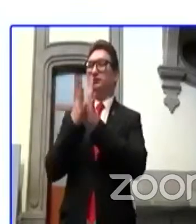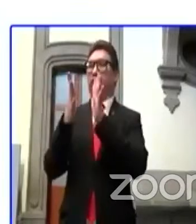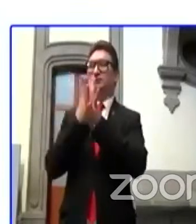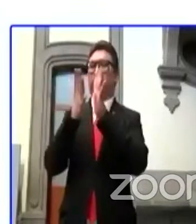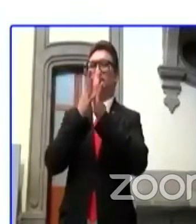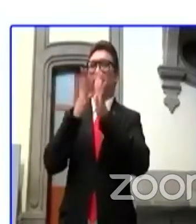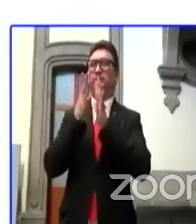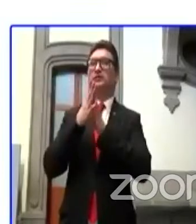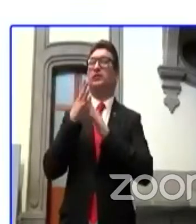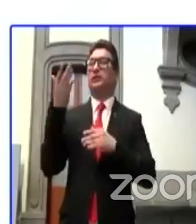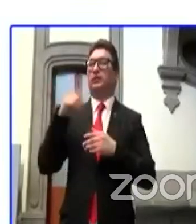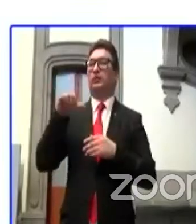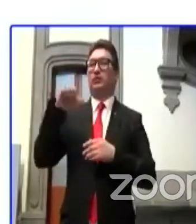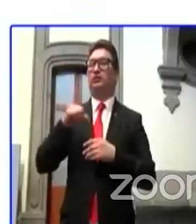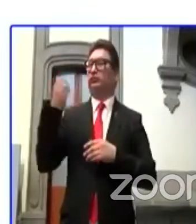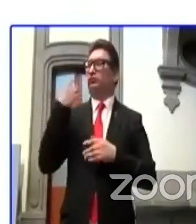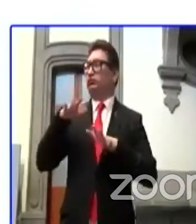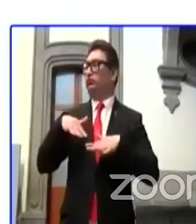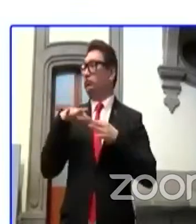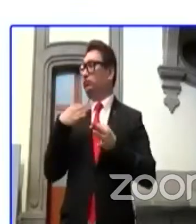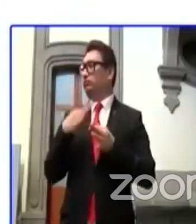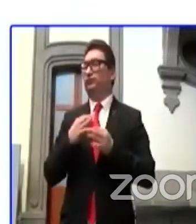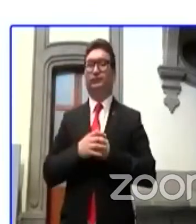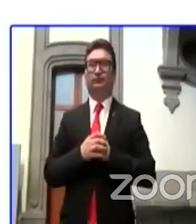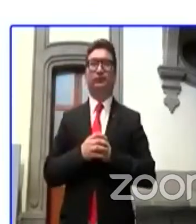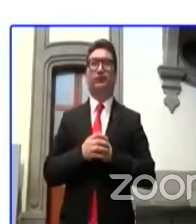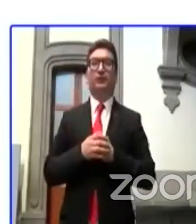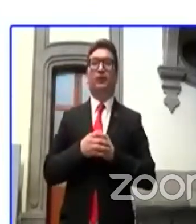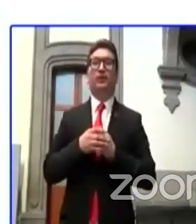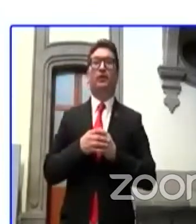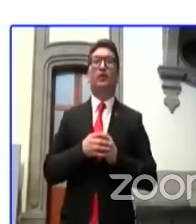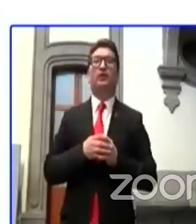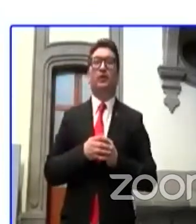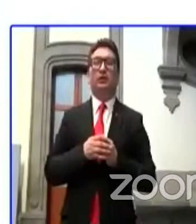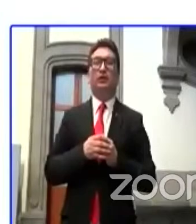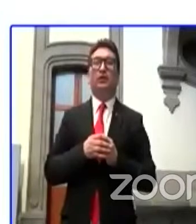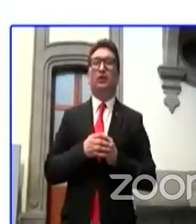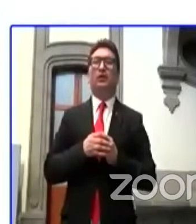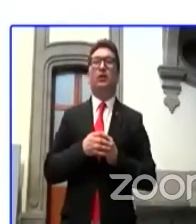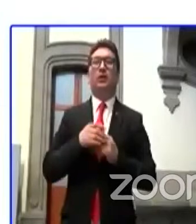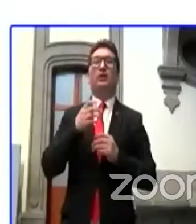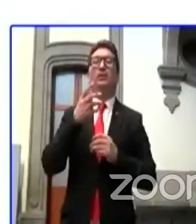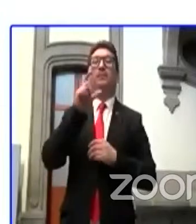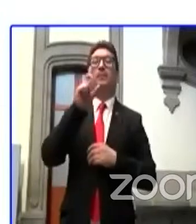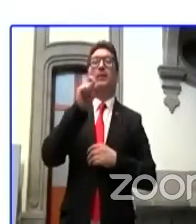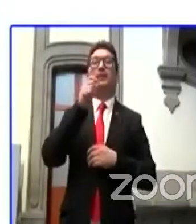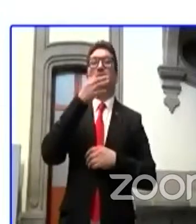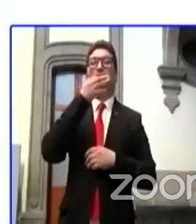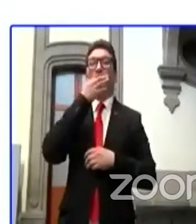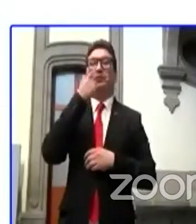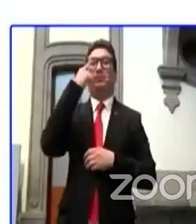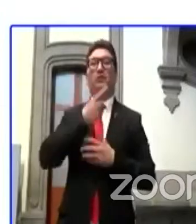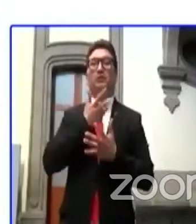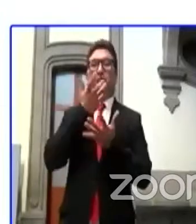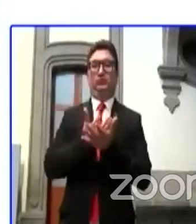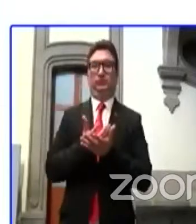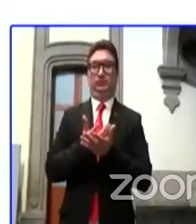el desarrollo de este panel. Con esta participación, damos un espacio de 20 minutos para el coffee break.